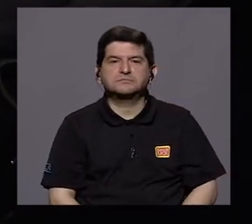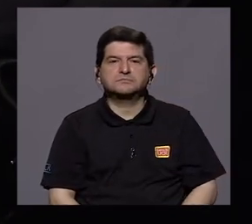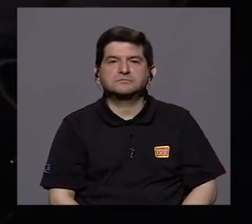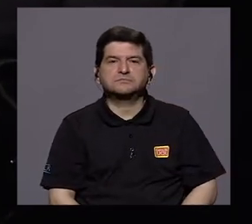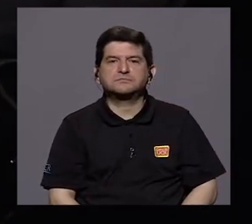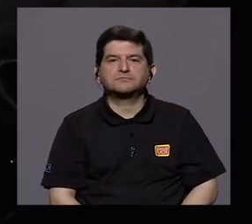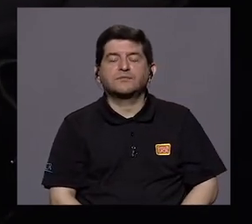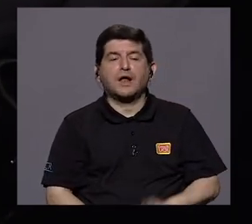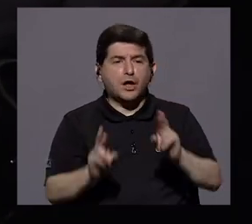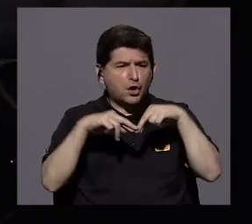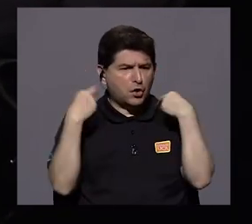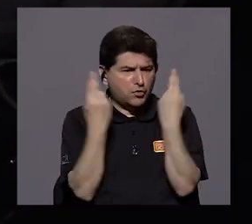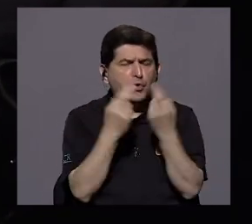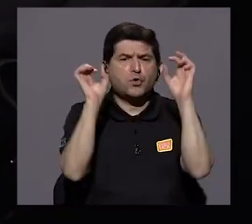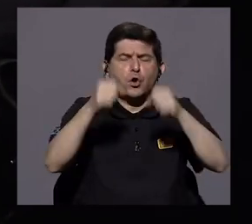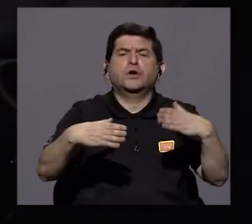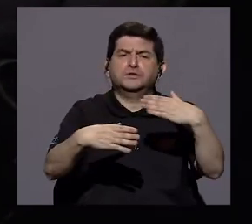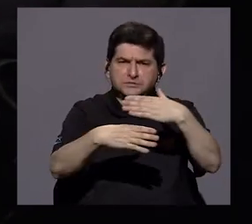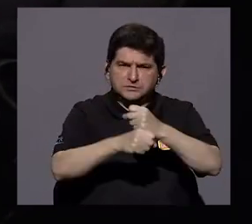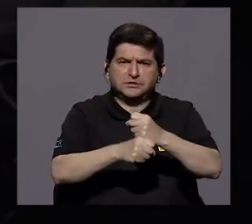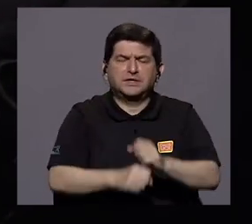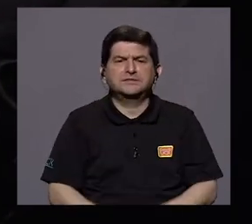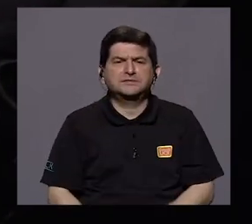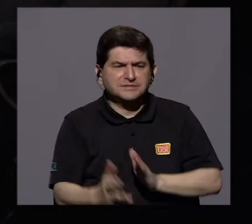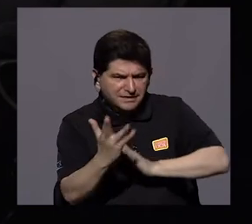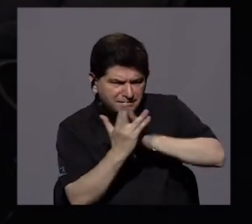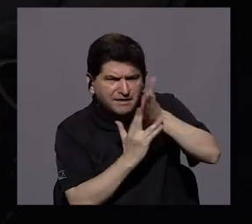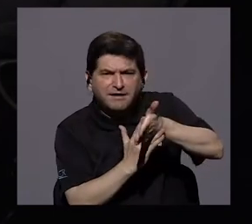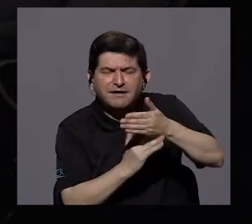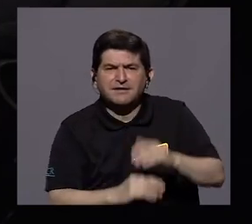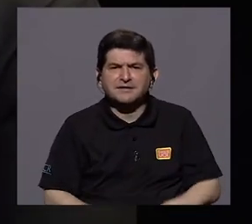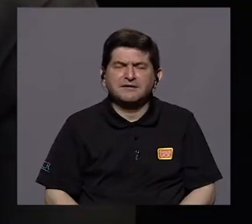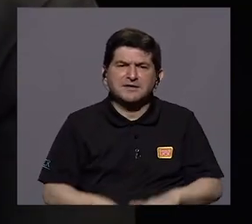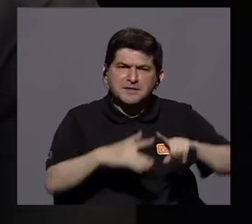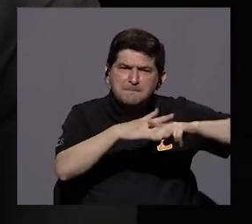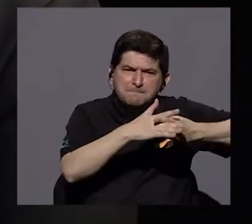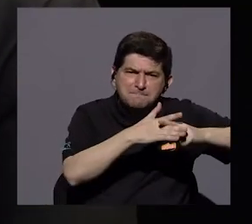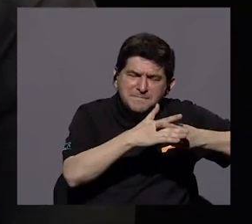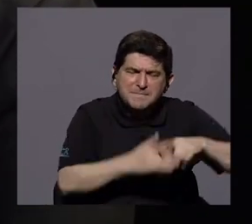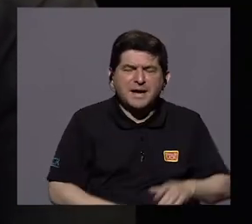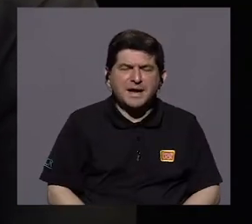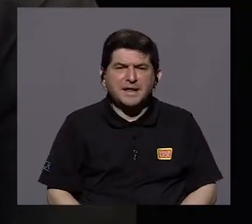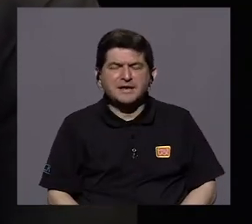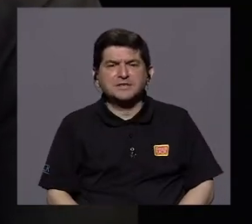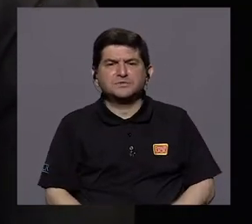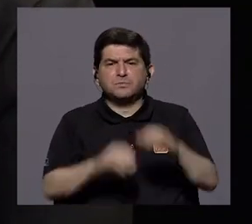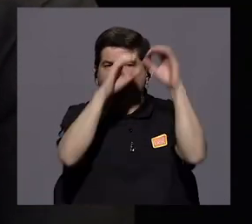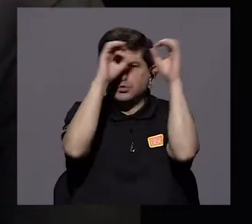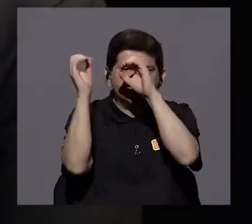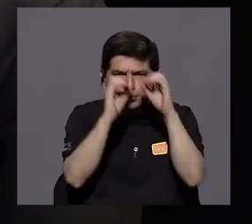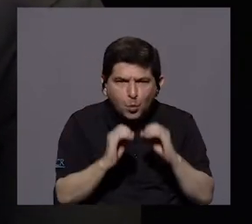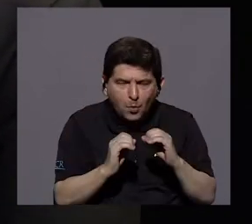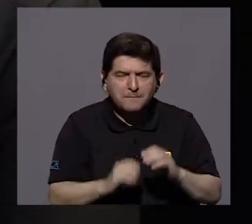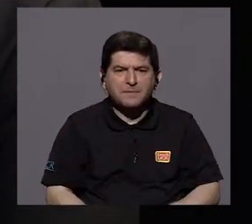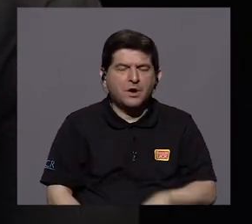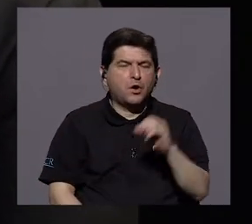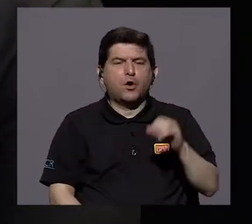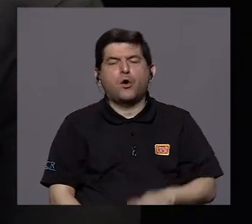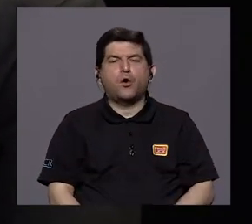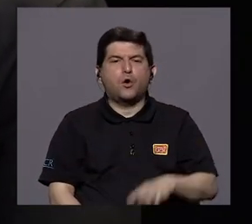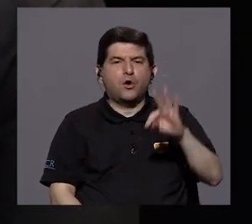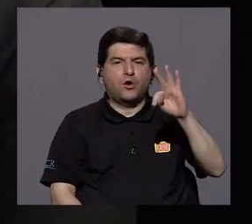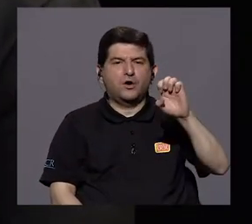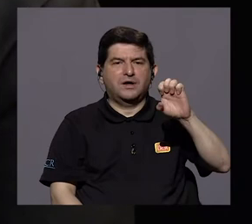trabajando. Las reuniones se podían hacer a través del mecanismo digital de Zoom, ¿verdad? O de